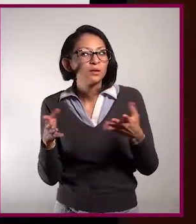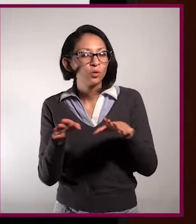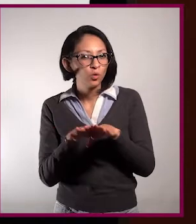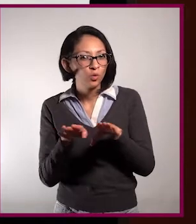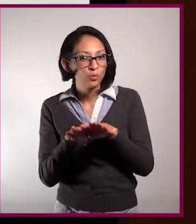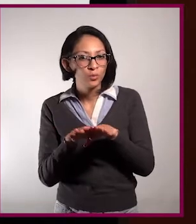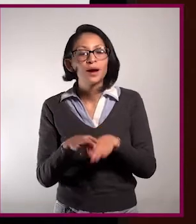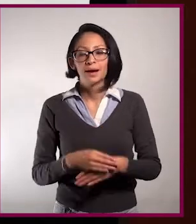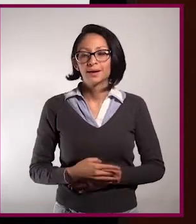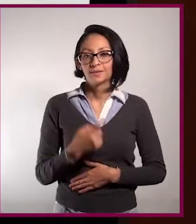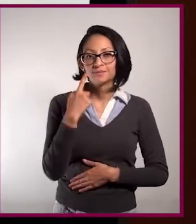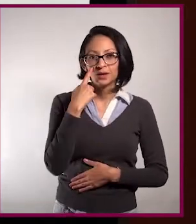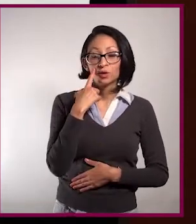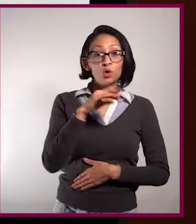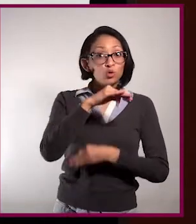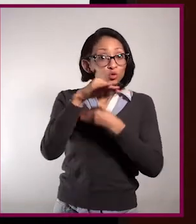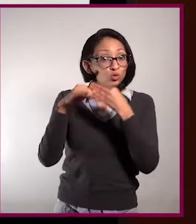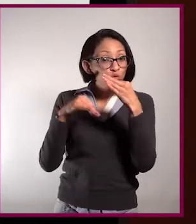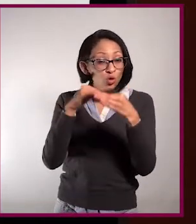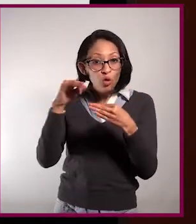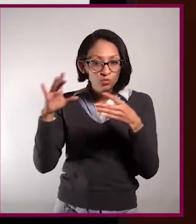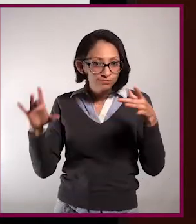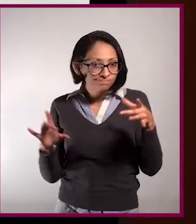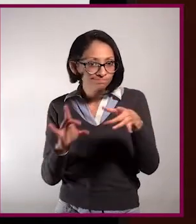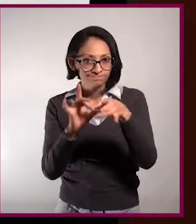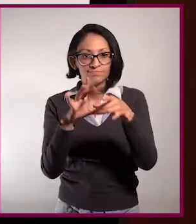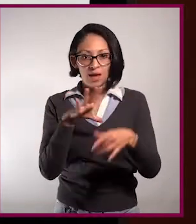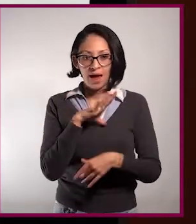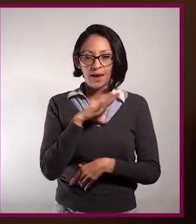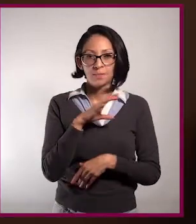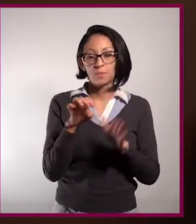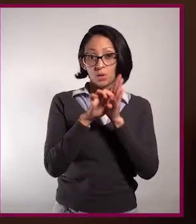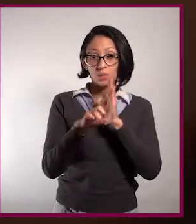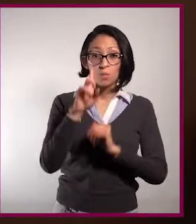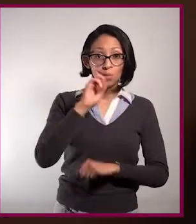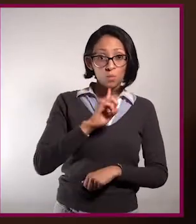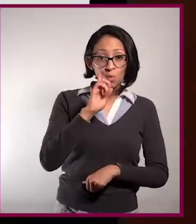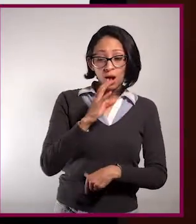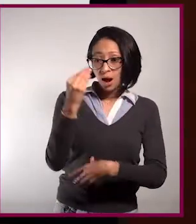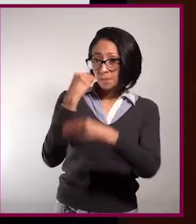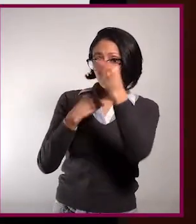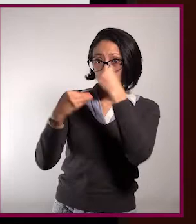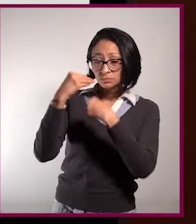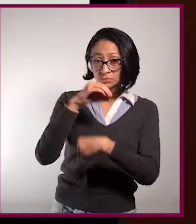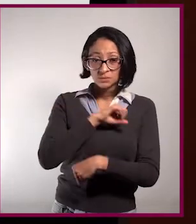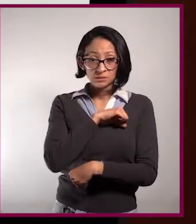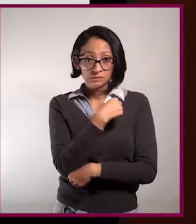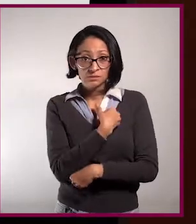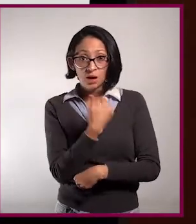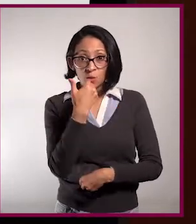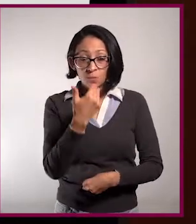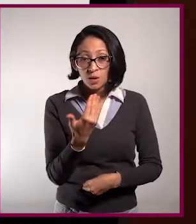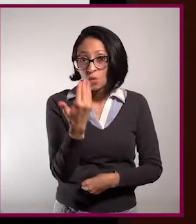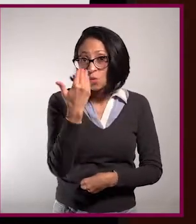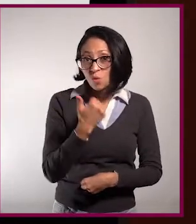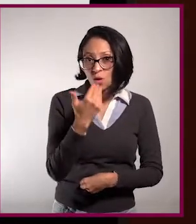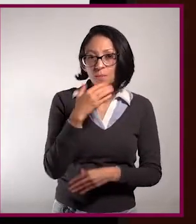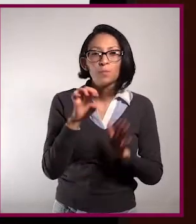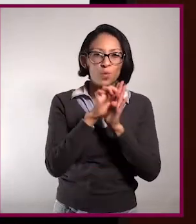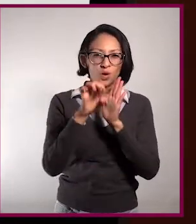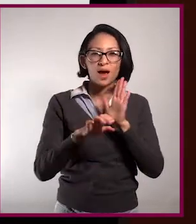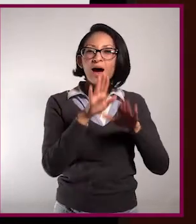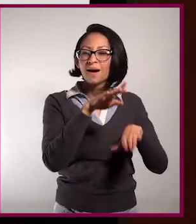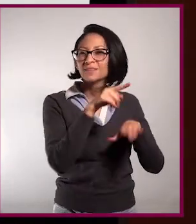Todo está dictaminado por el eje hipotálamo, hipófisis, ovario. Entonces, si una mujer no se está alimentando de forma correcta, y esto lo vemos, por